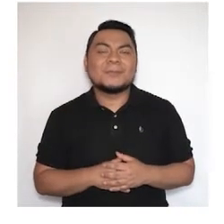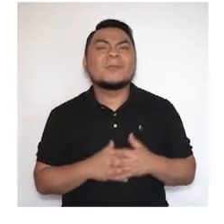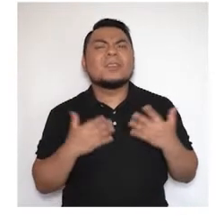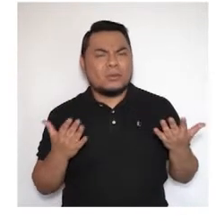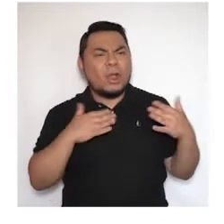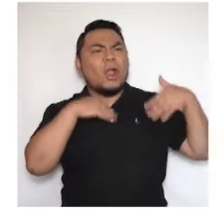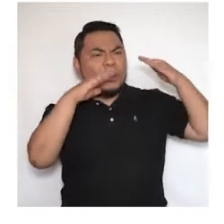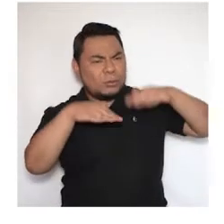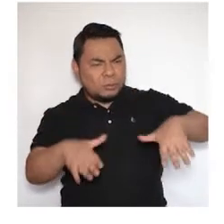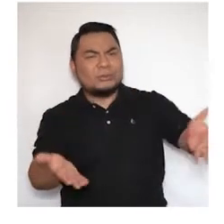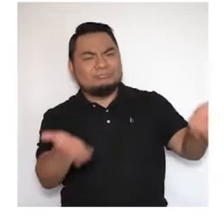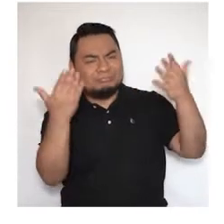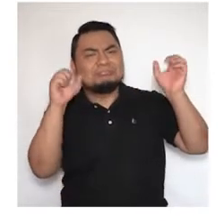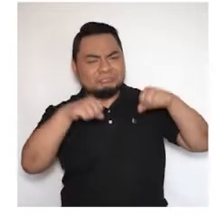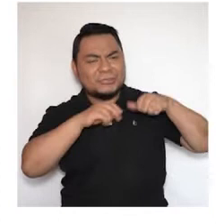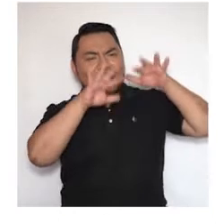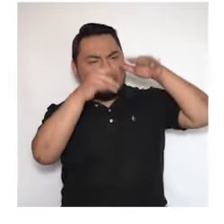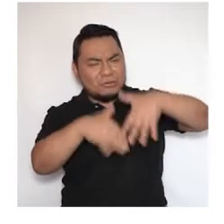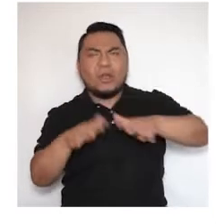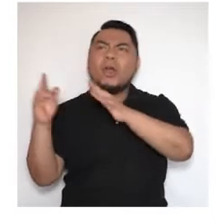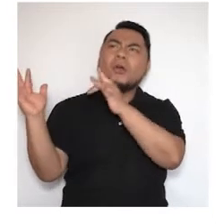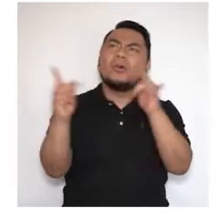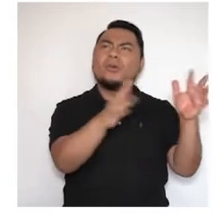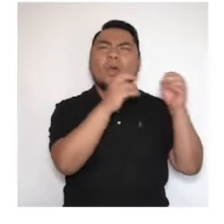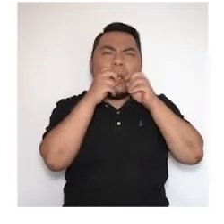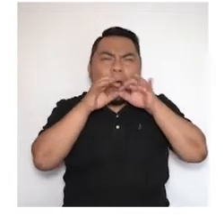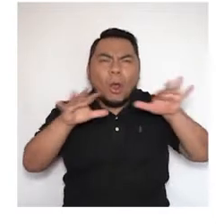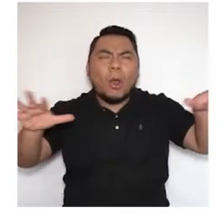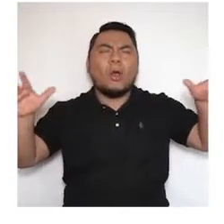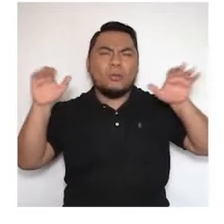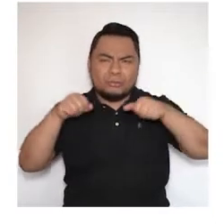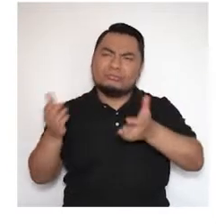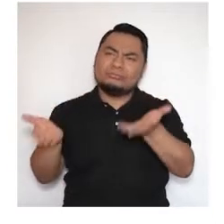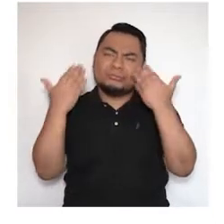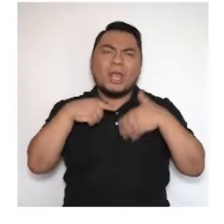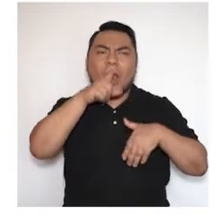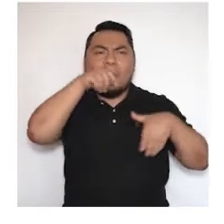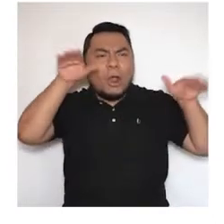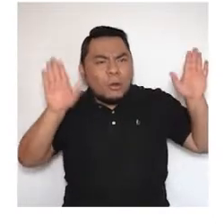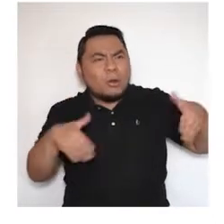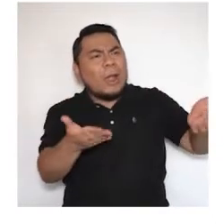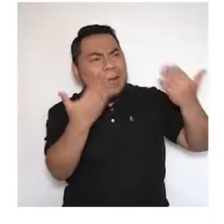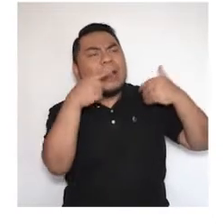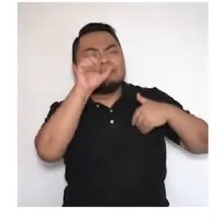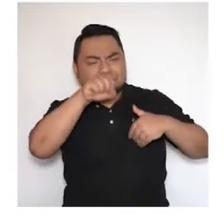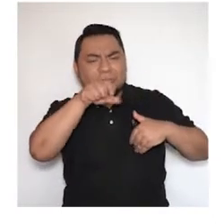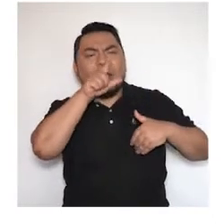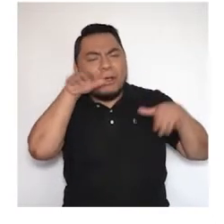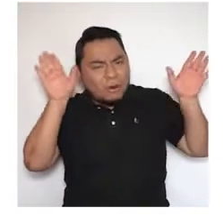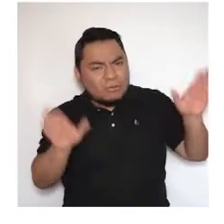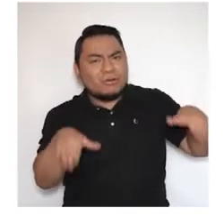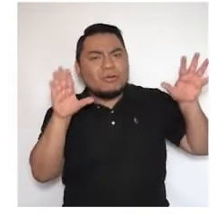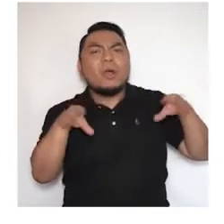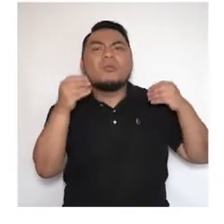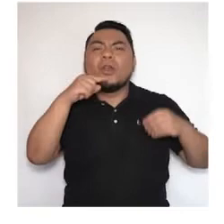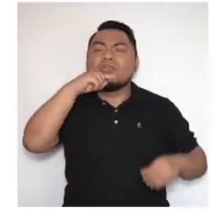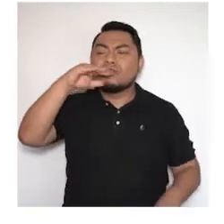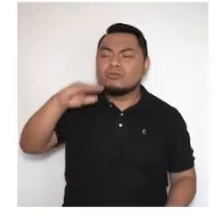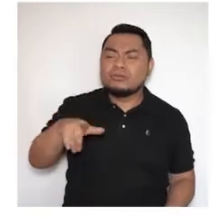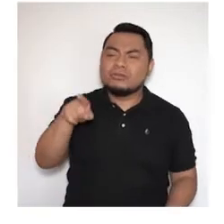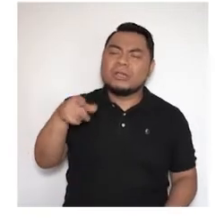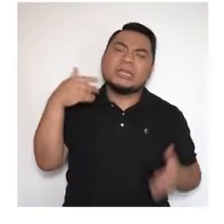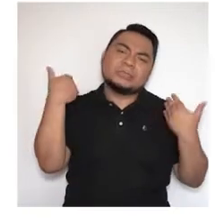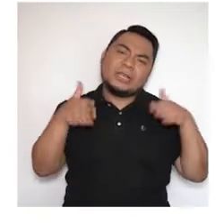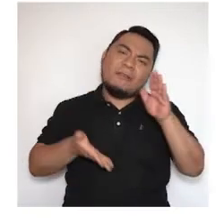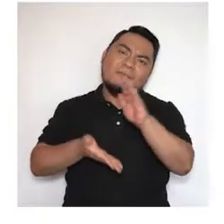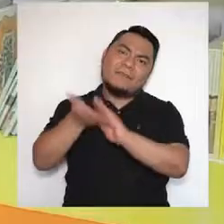Que bramen las olas, viento echa a soplar, graznen las gaviotas, la niña